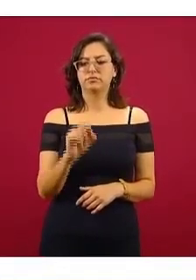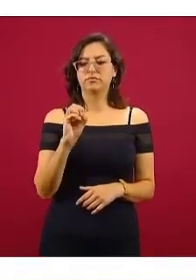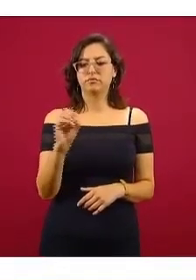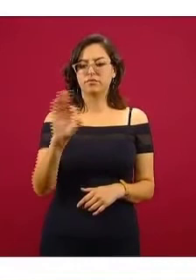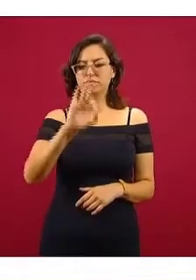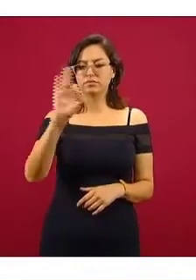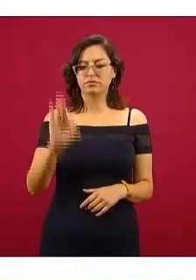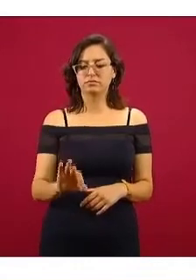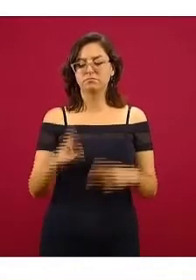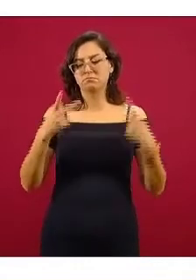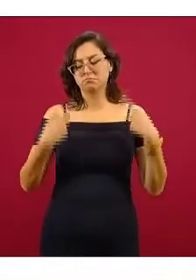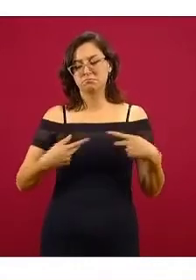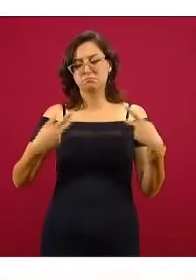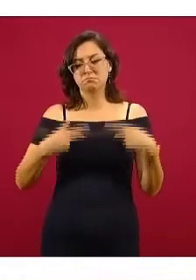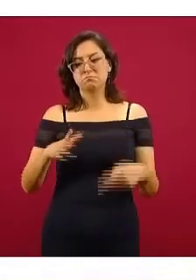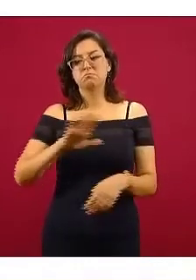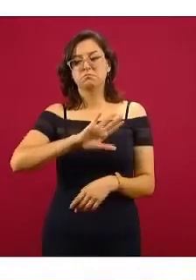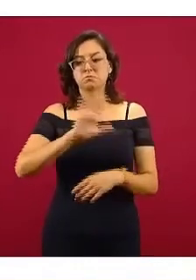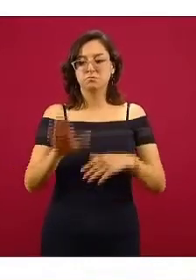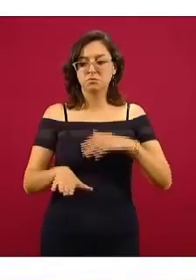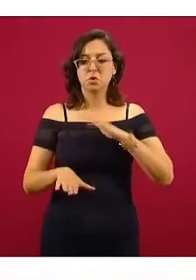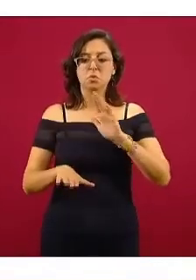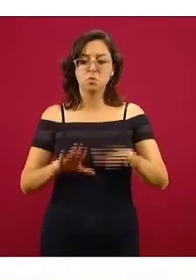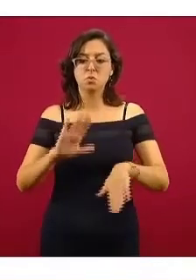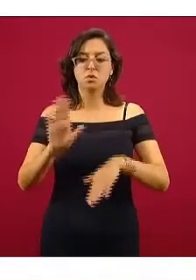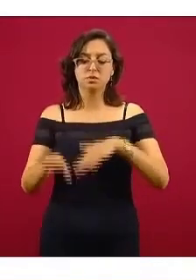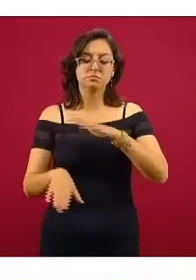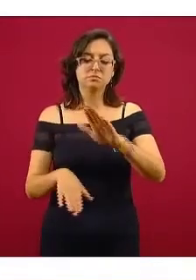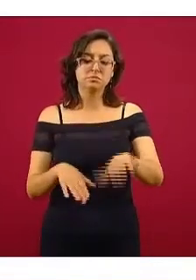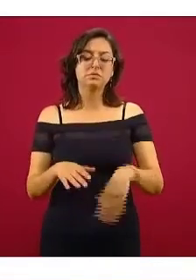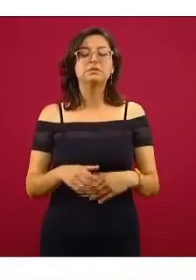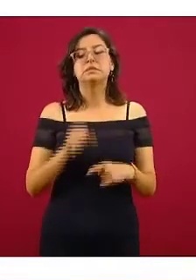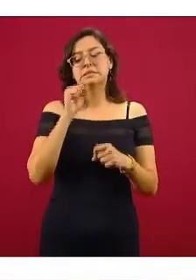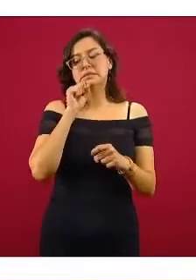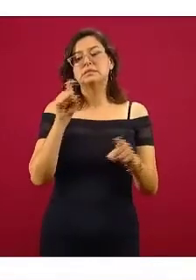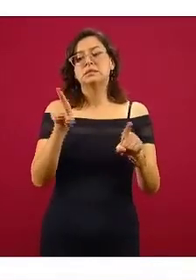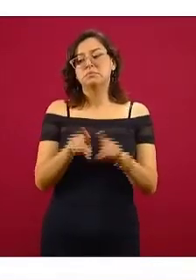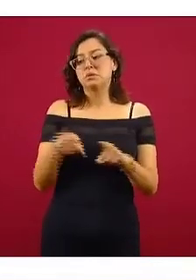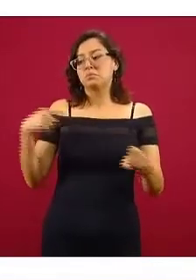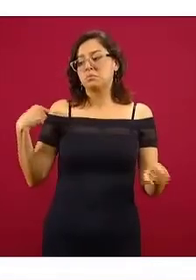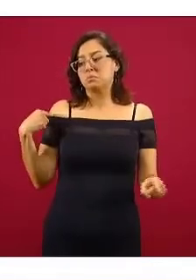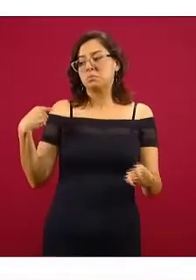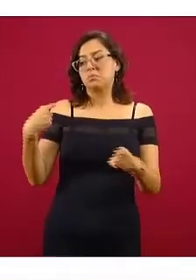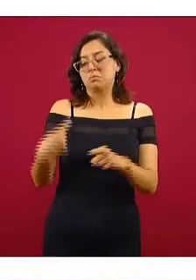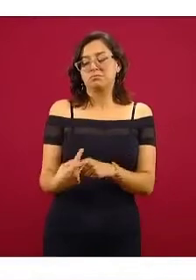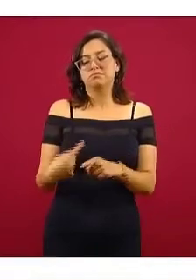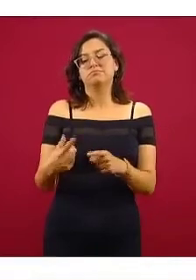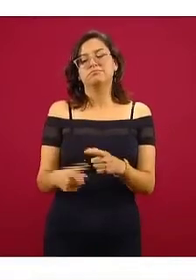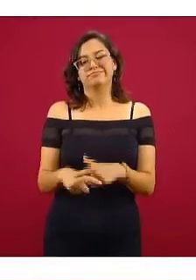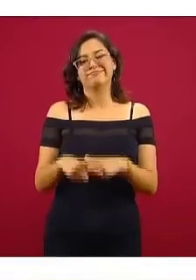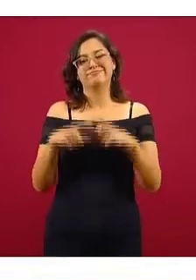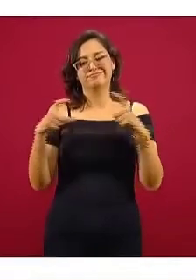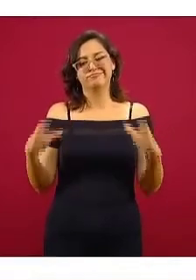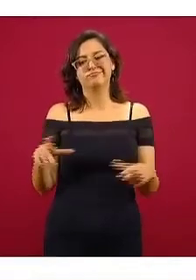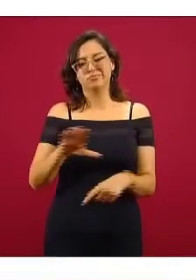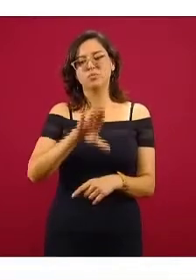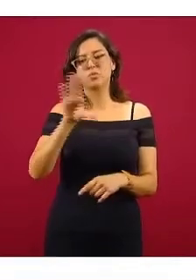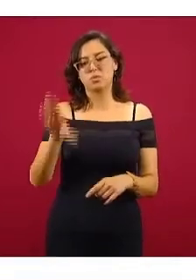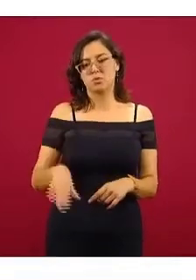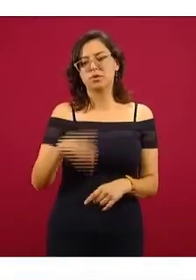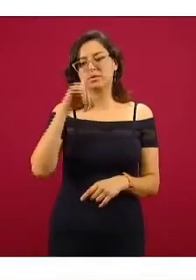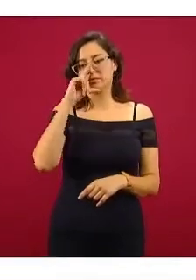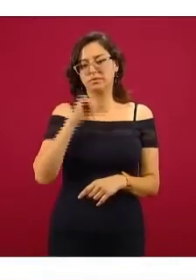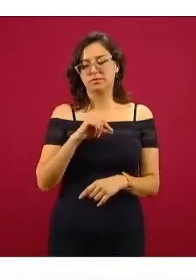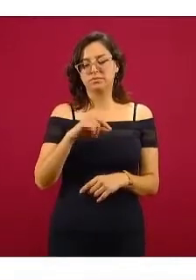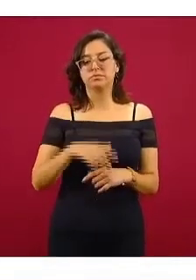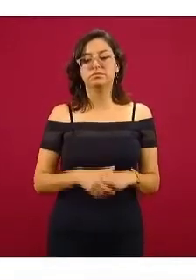7.0% la tasa de letalidad global, la cual también se fue incrementando en las últimas semanas de lo que veníamos dando seguimiento desde